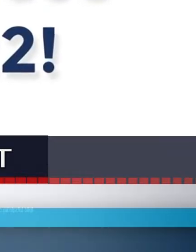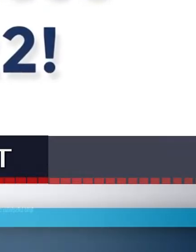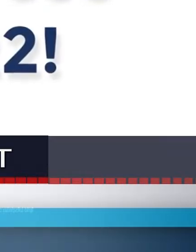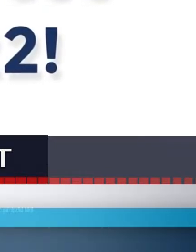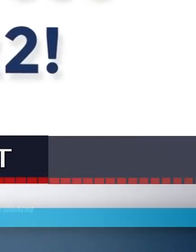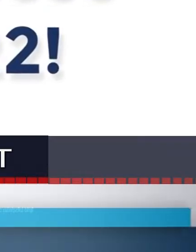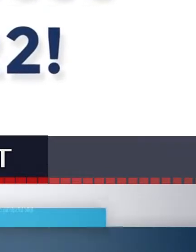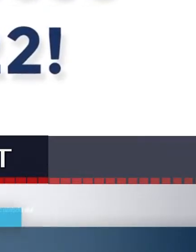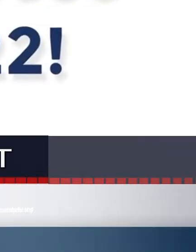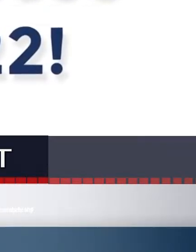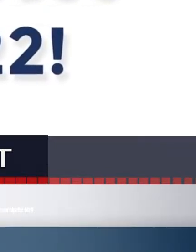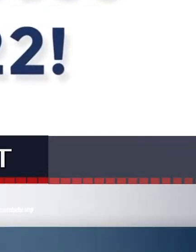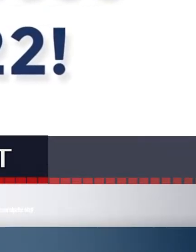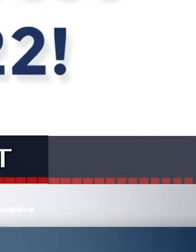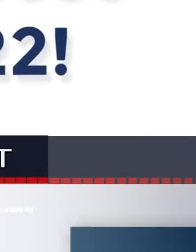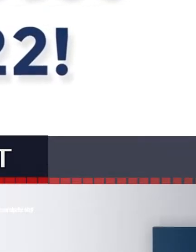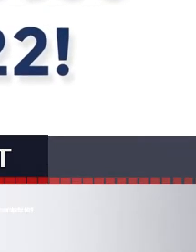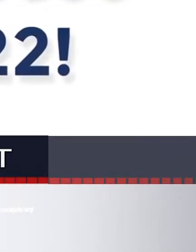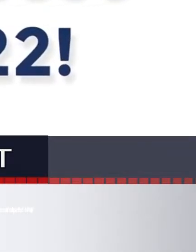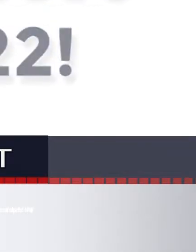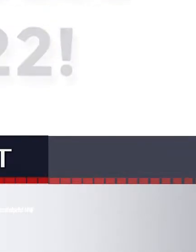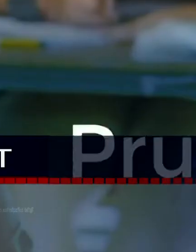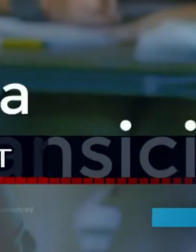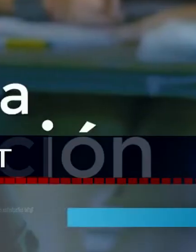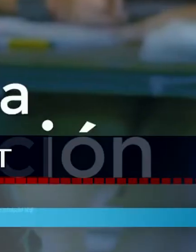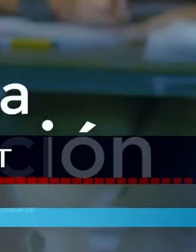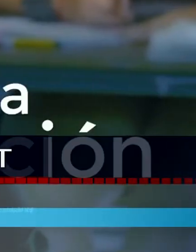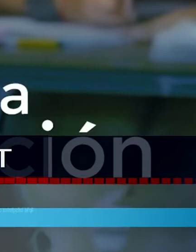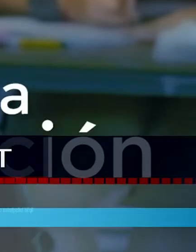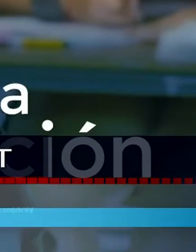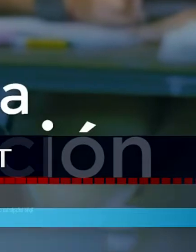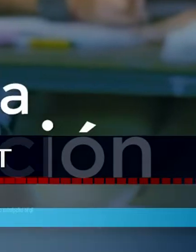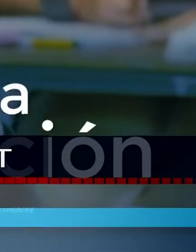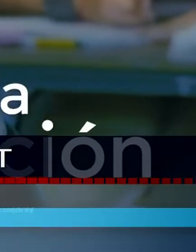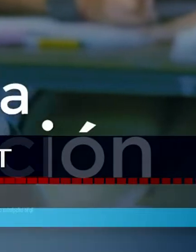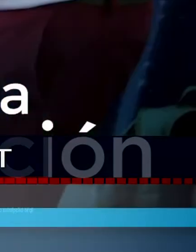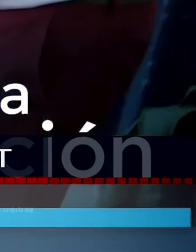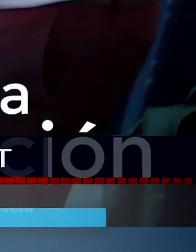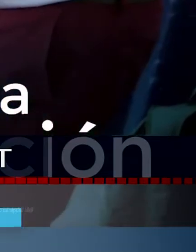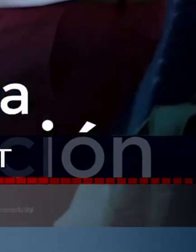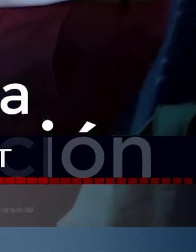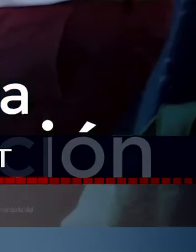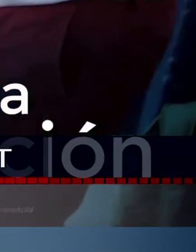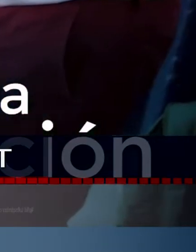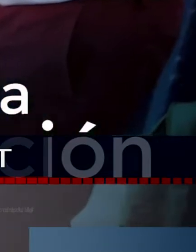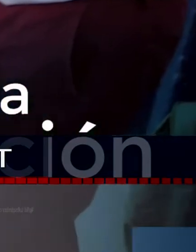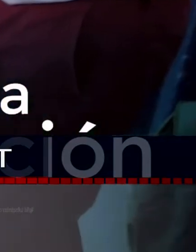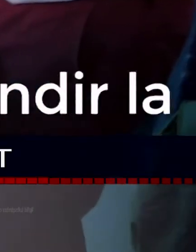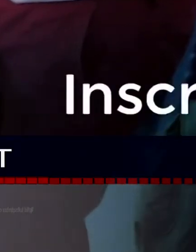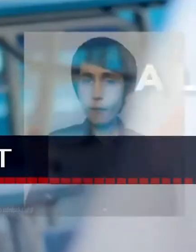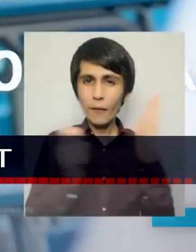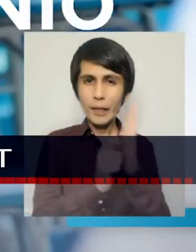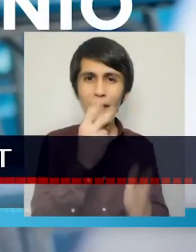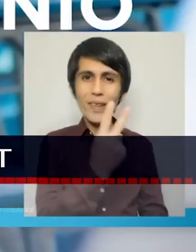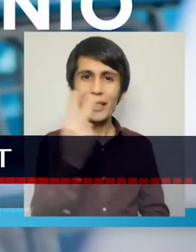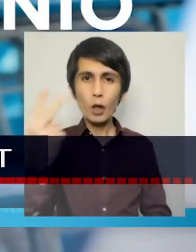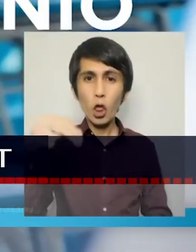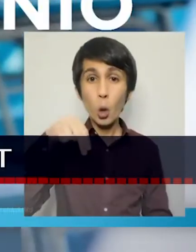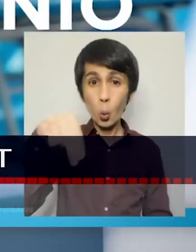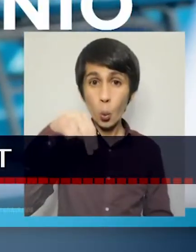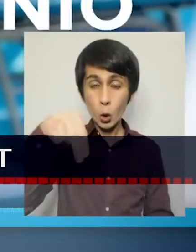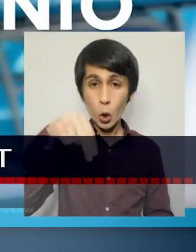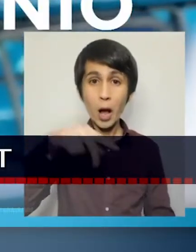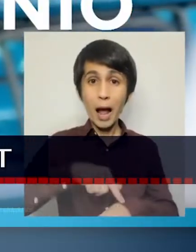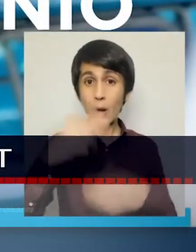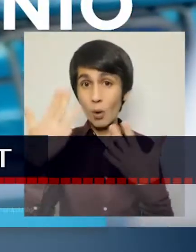Desde la Subsecretaría de Educación Superior y el DEMRE, Departamento de Evaluación, Medición y Registro Educacional de la Universidad de